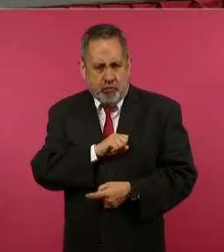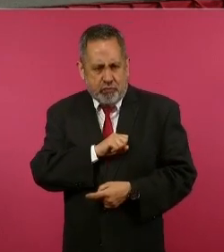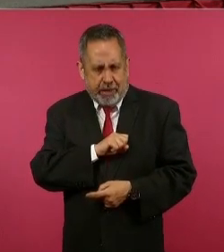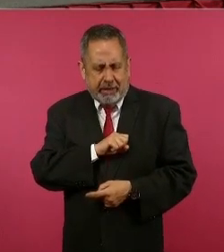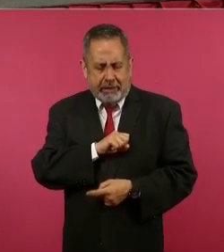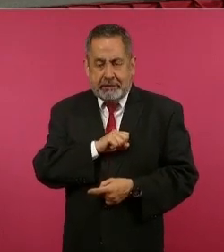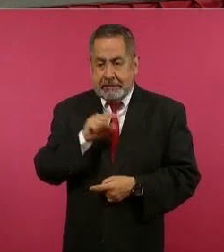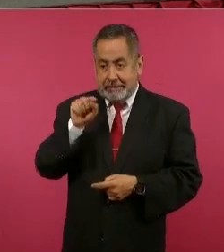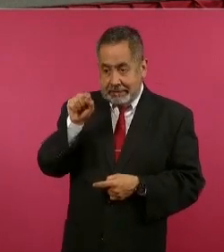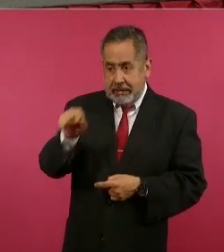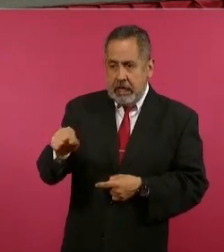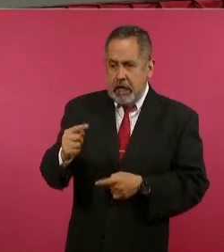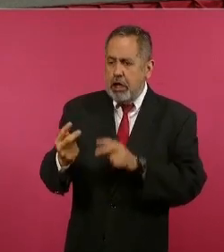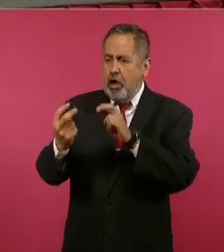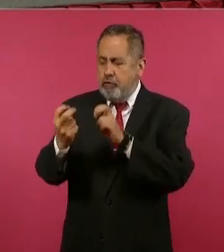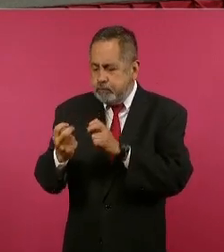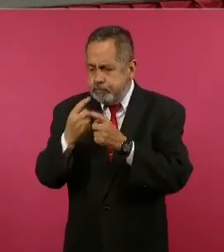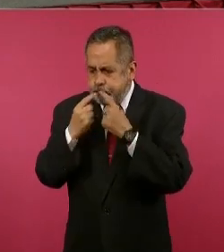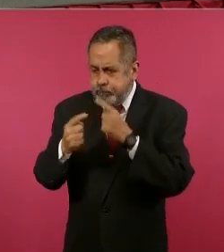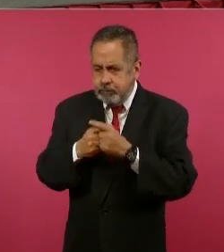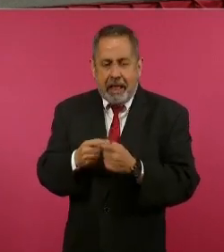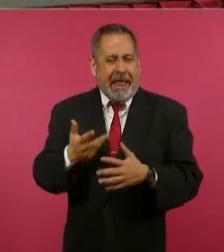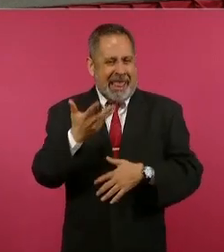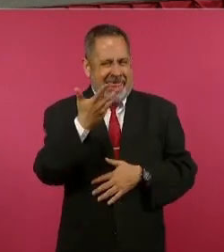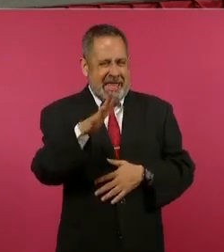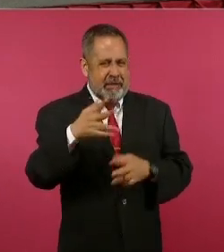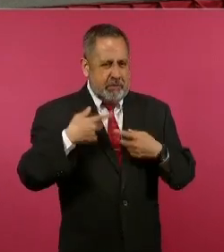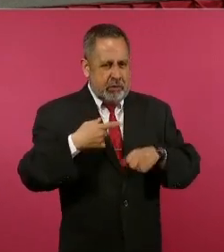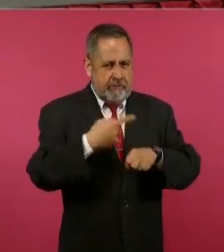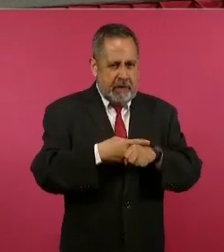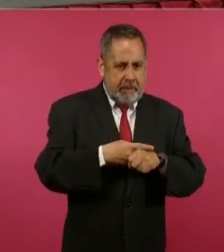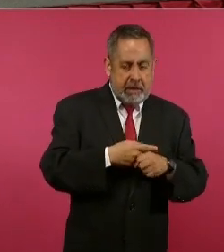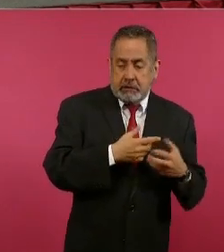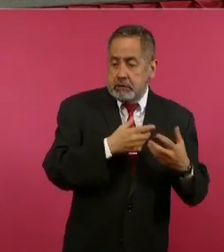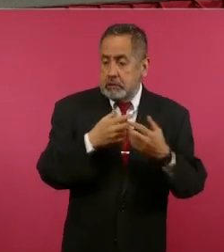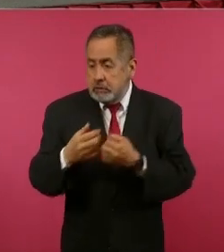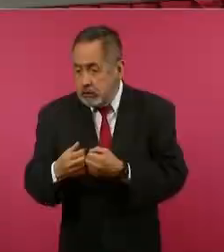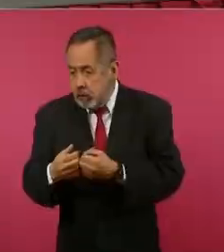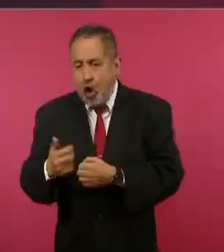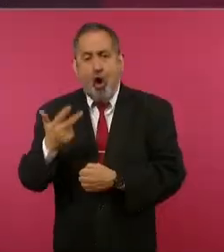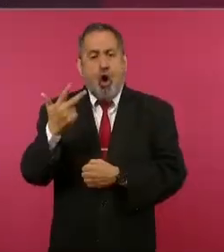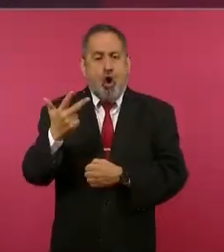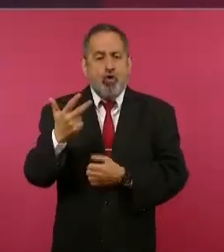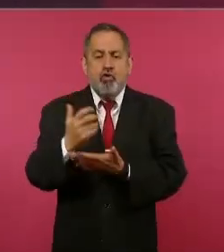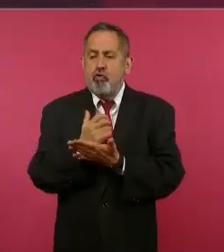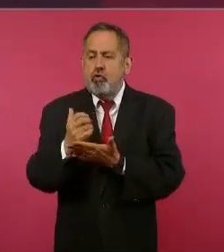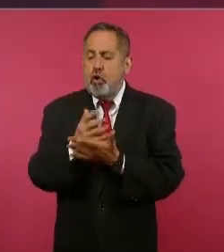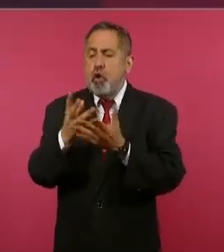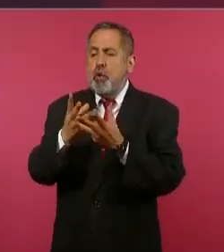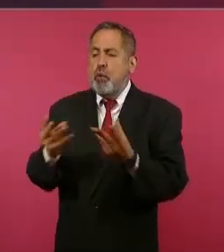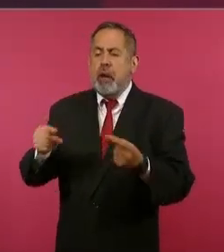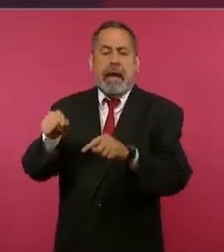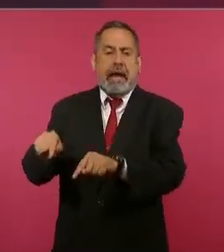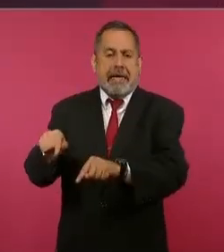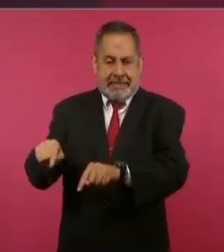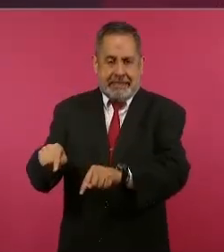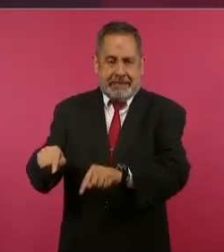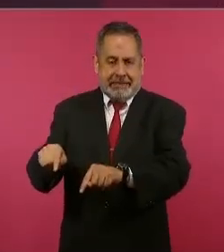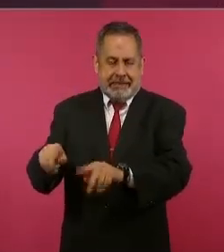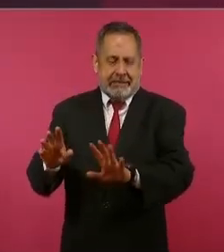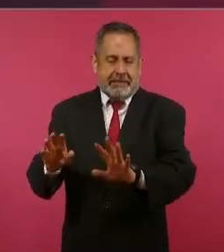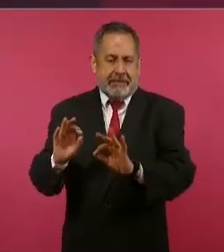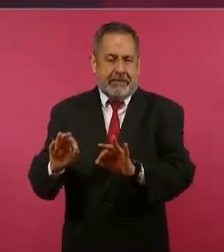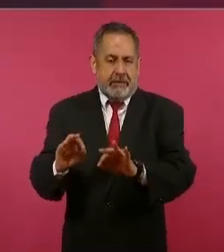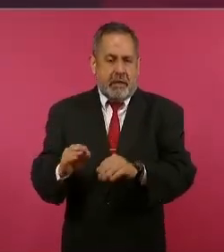ahí se resuelven 8 de cada 10 problemas de salud. Y esto desde luego se completa